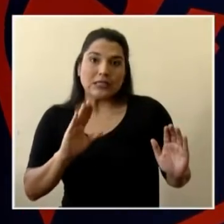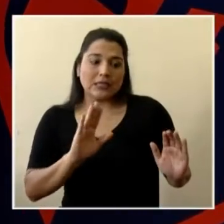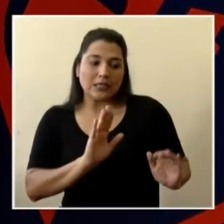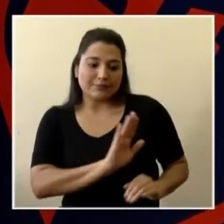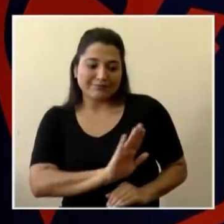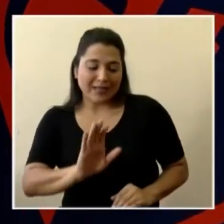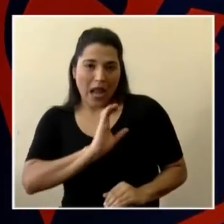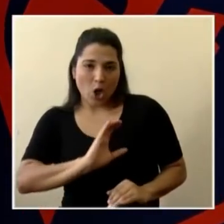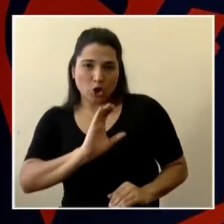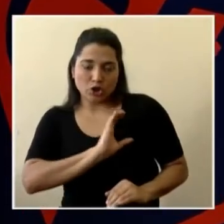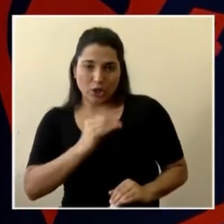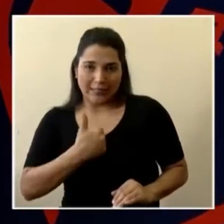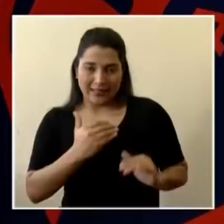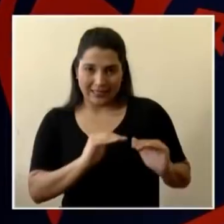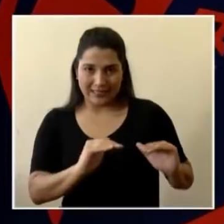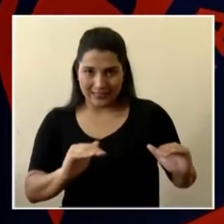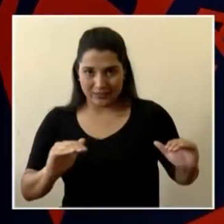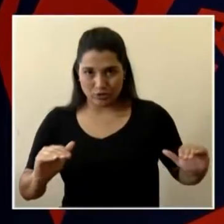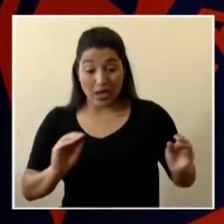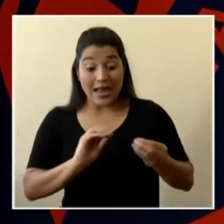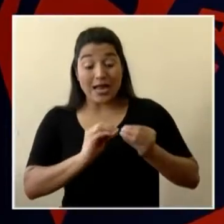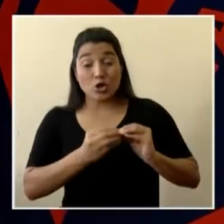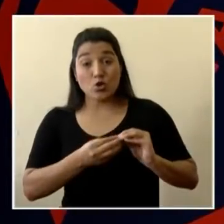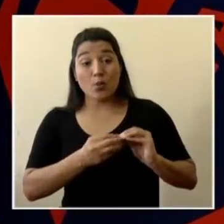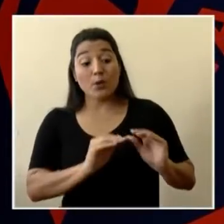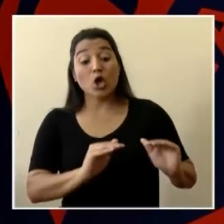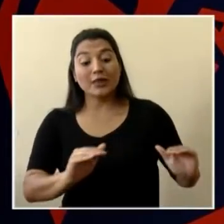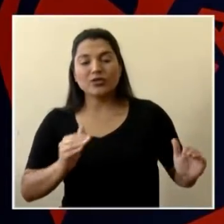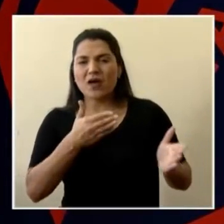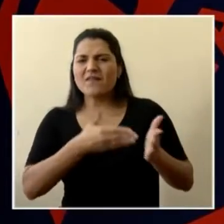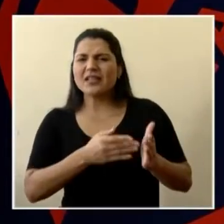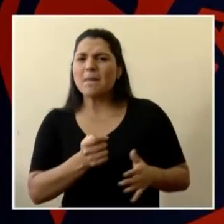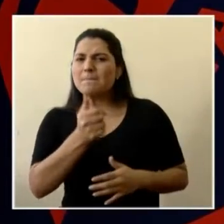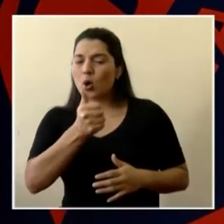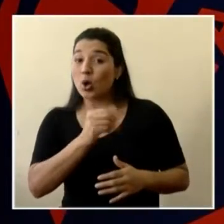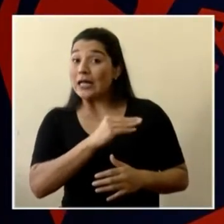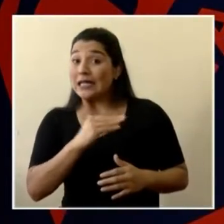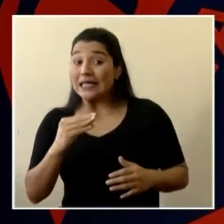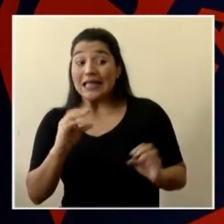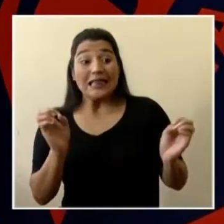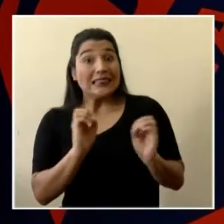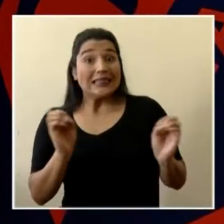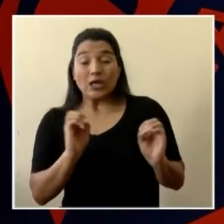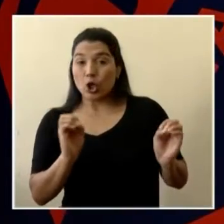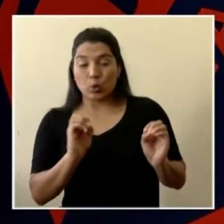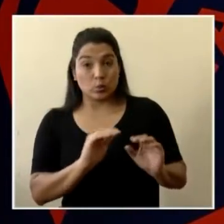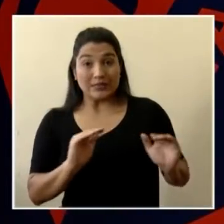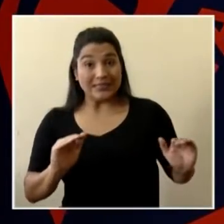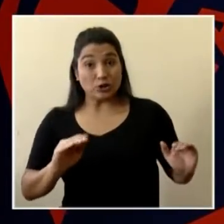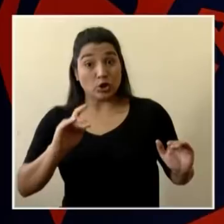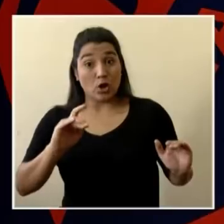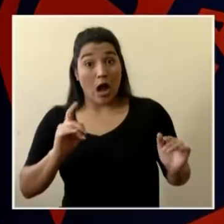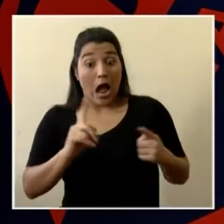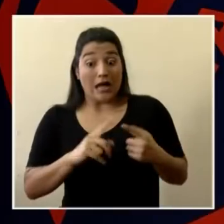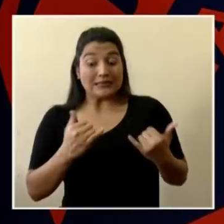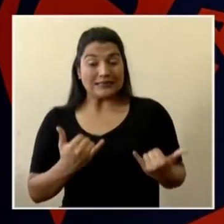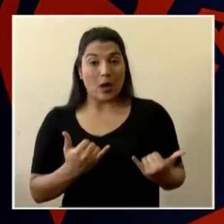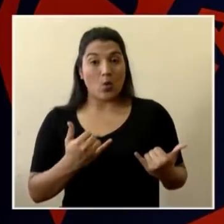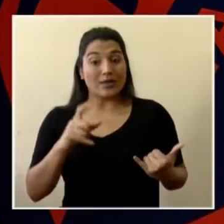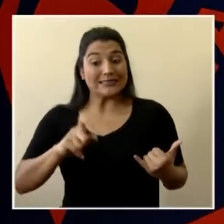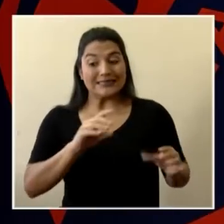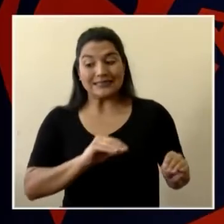niños, la cantidad de niños afectados ha sido muy poca y ninguno de estos niñitos ha requerido estar en una